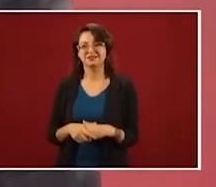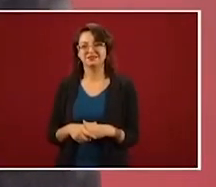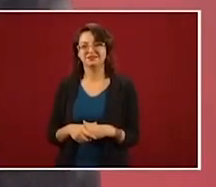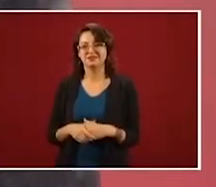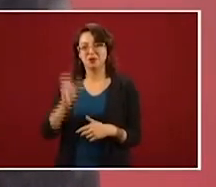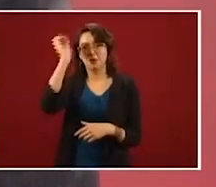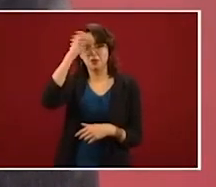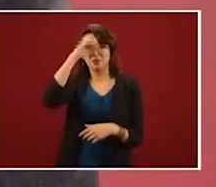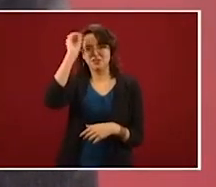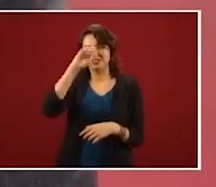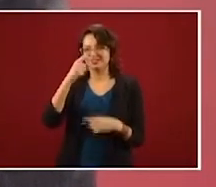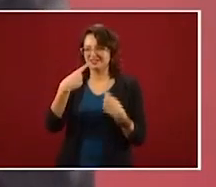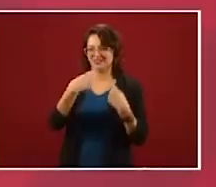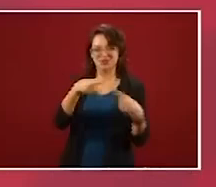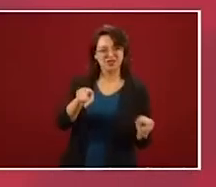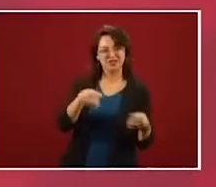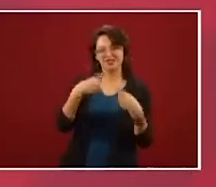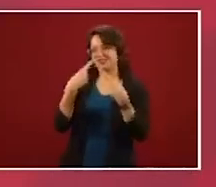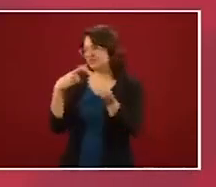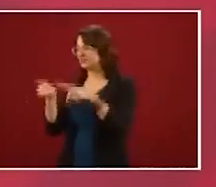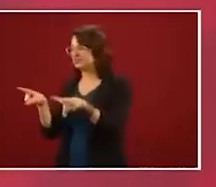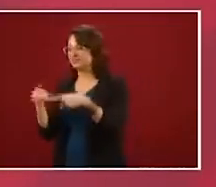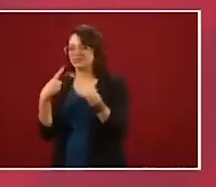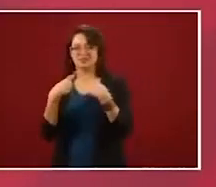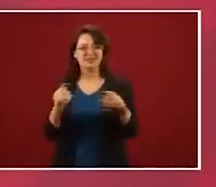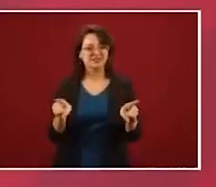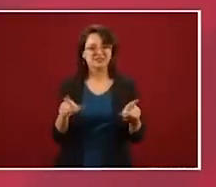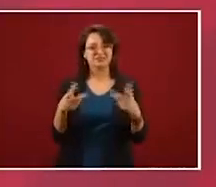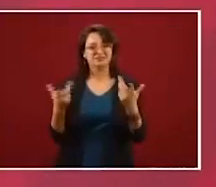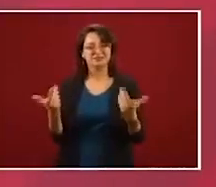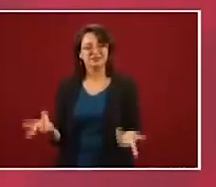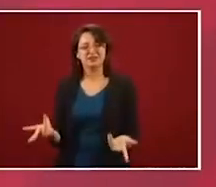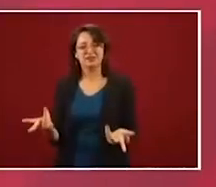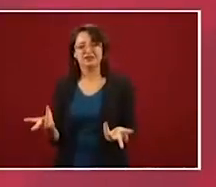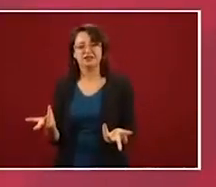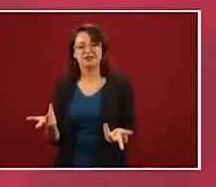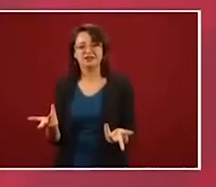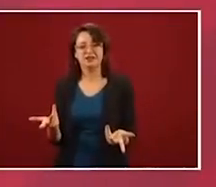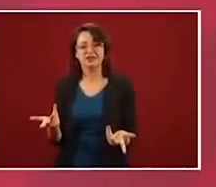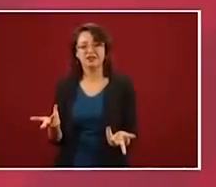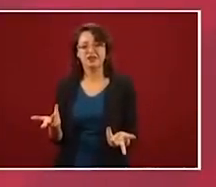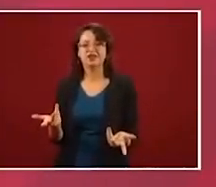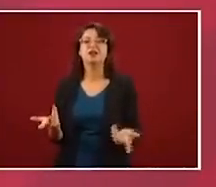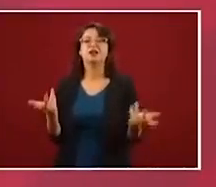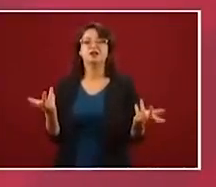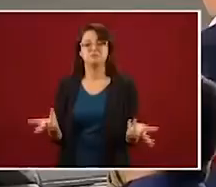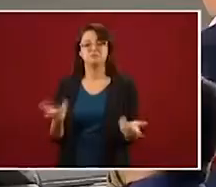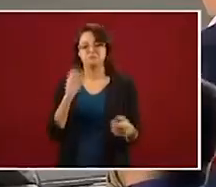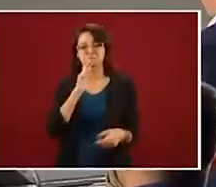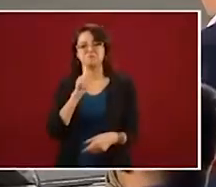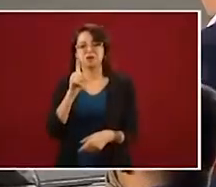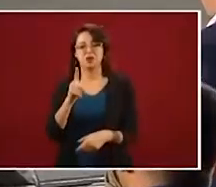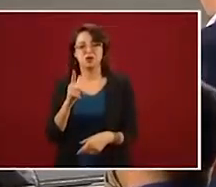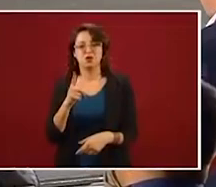enfoques o cómo interpretar esto? ¿Por qué no le pedimos a la secretaria